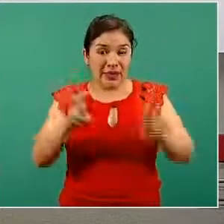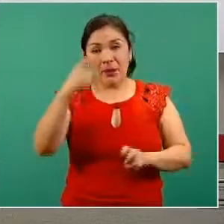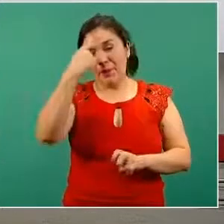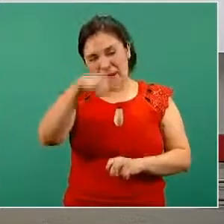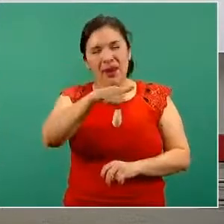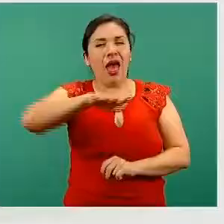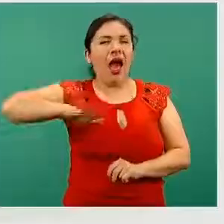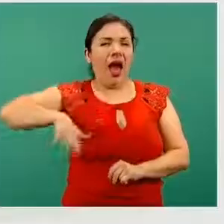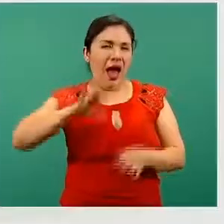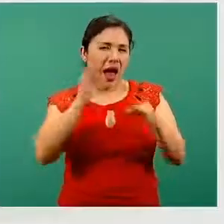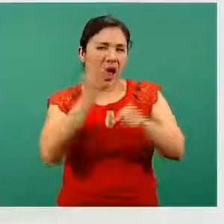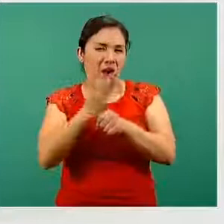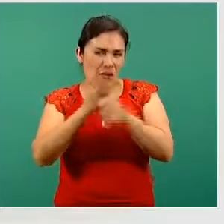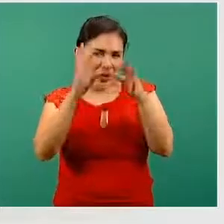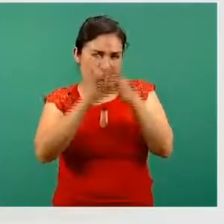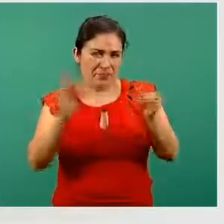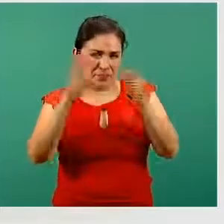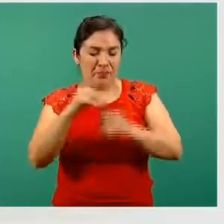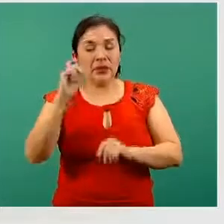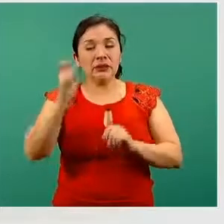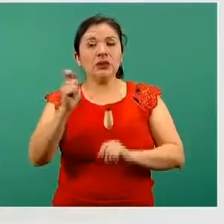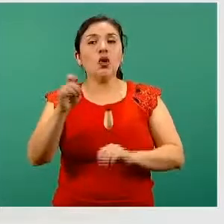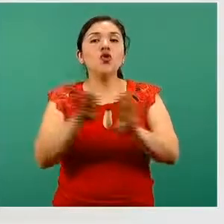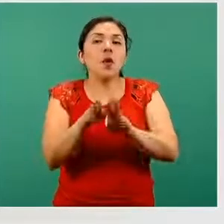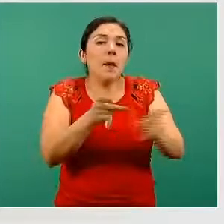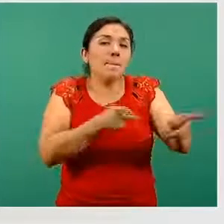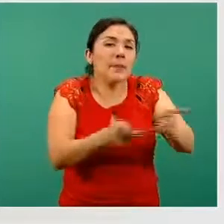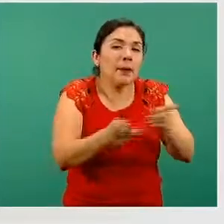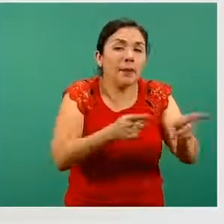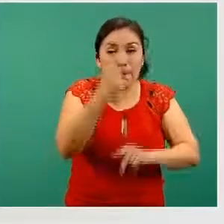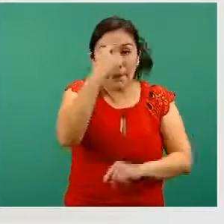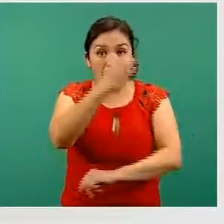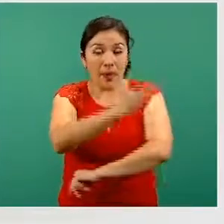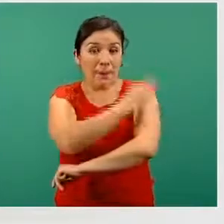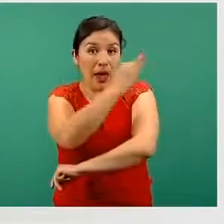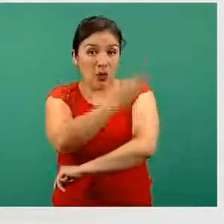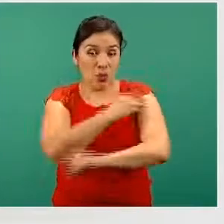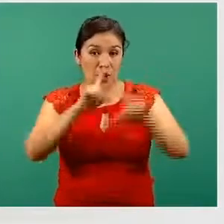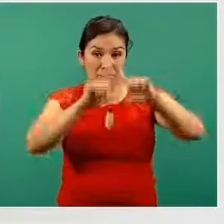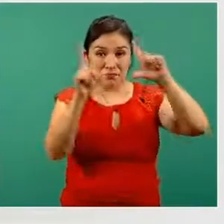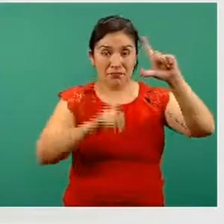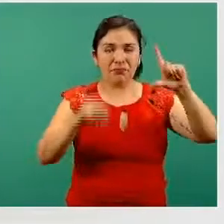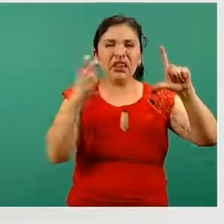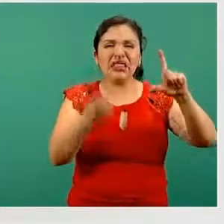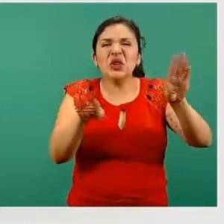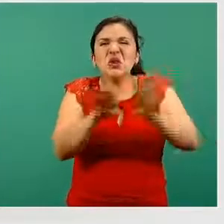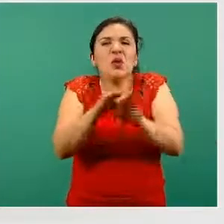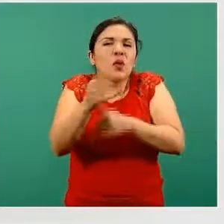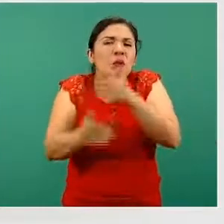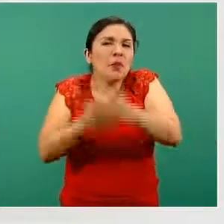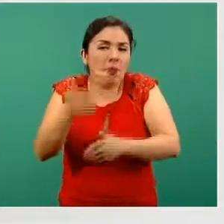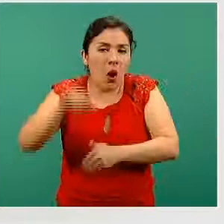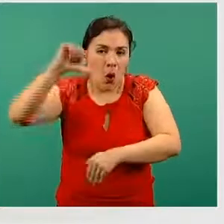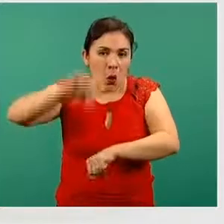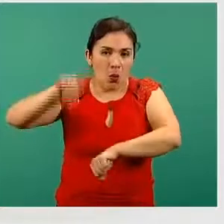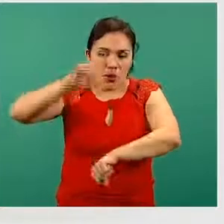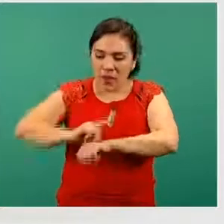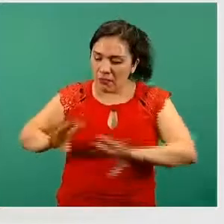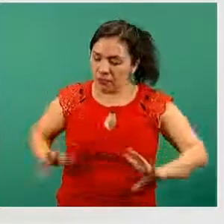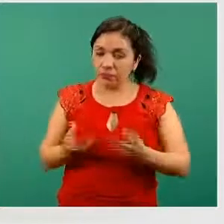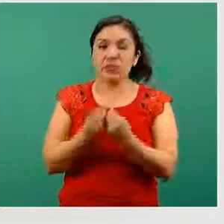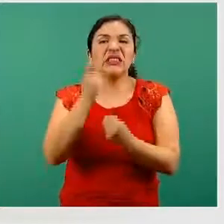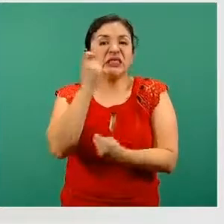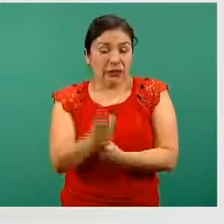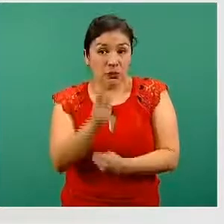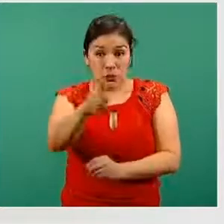lo acaba de comentar la doctora Nucamendi, de la Estrategia Nacional de Vacunación y cuál ha sido el avance hasta el día de hoy. Como